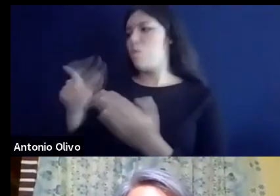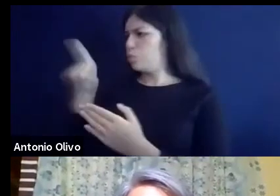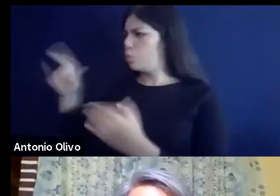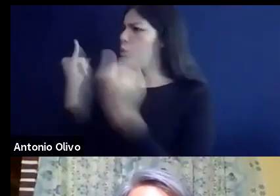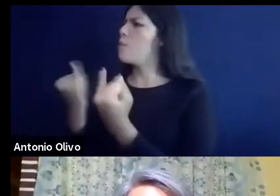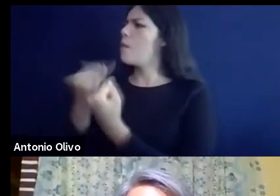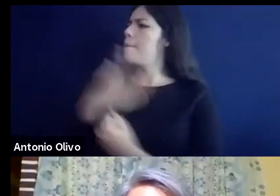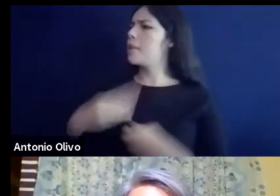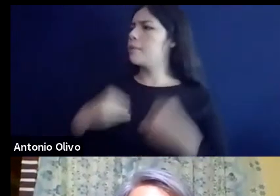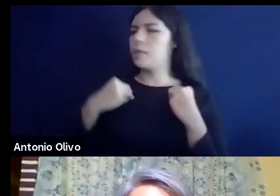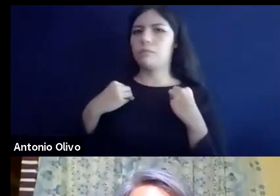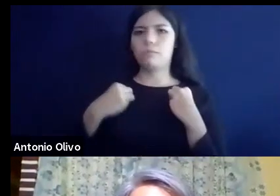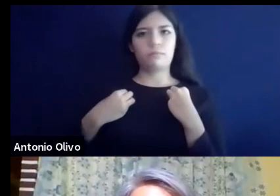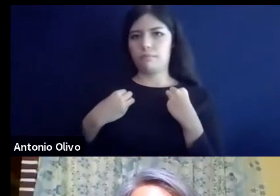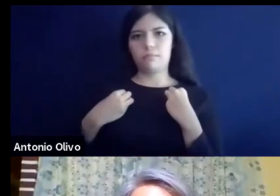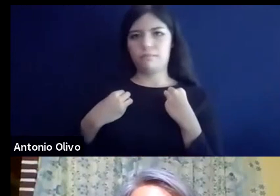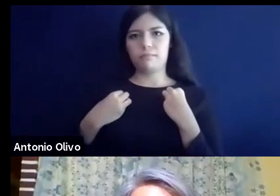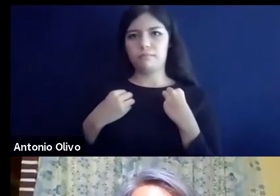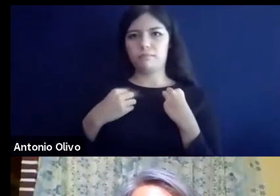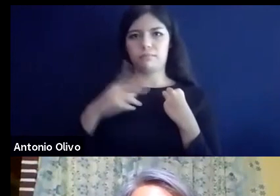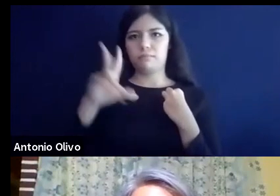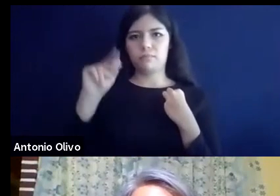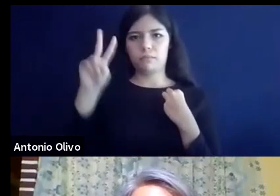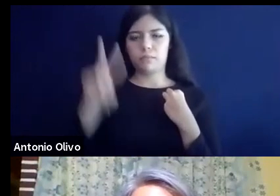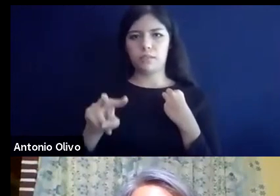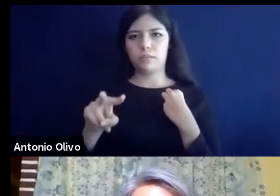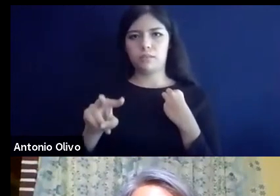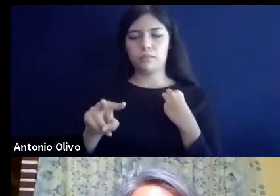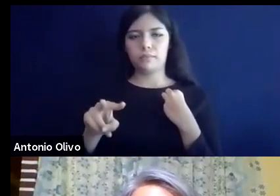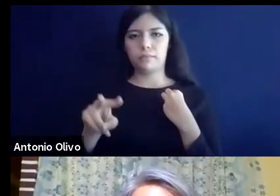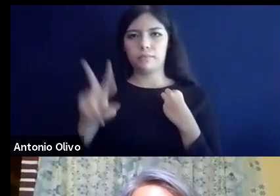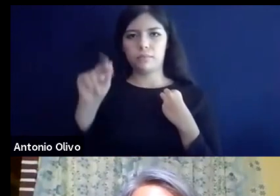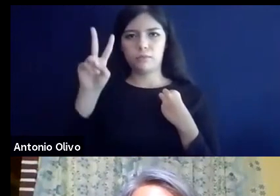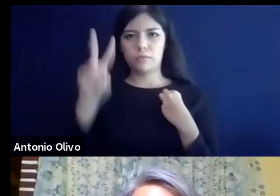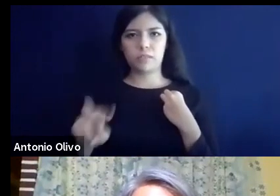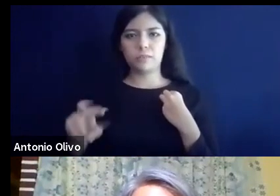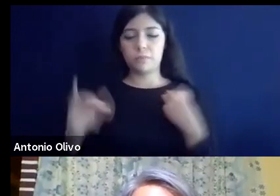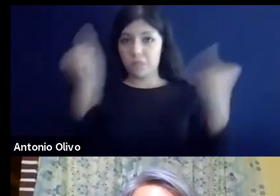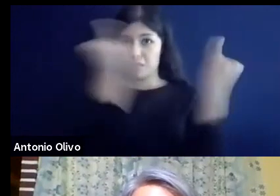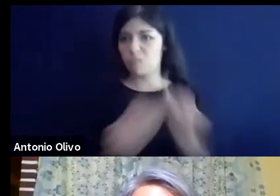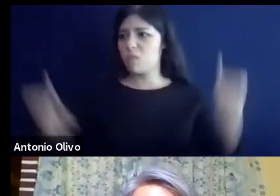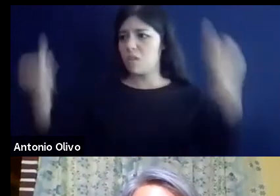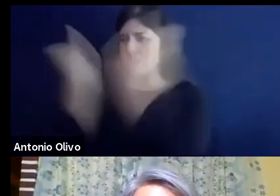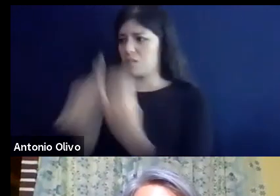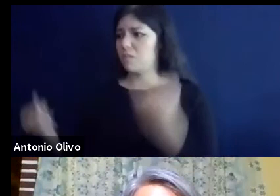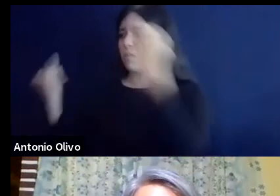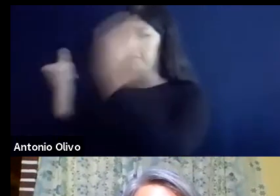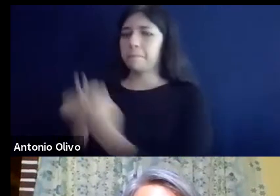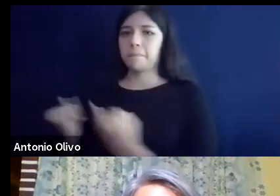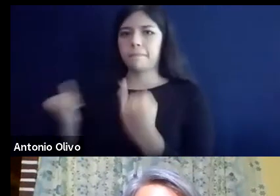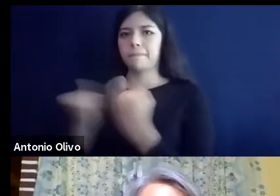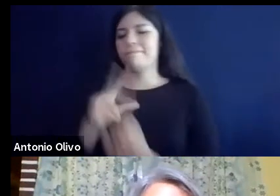la gente así de, casi casi te dicen, pero usted dijo, ¿no? Entonces, y tú dices, bueno, mira, hay que ir con un